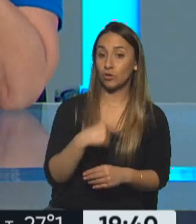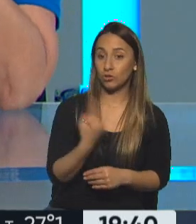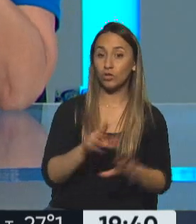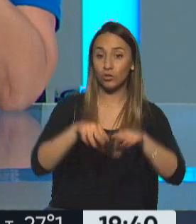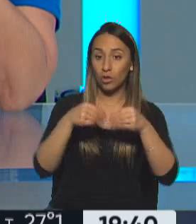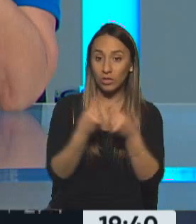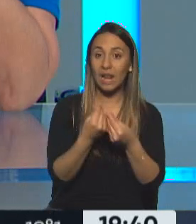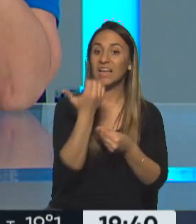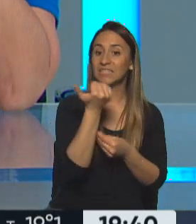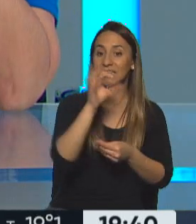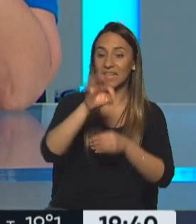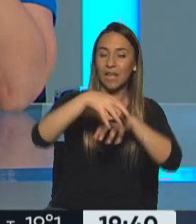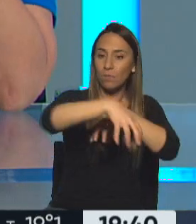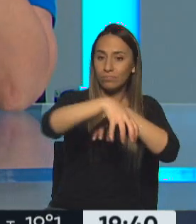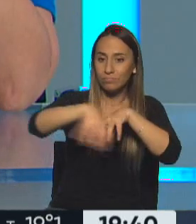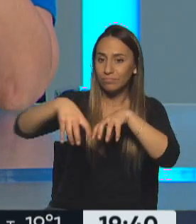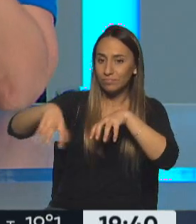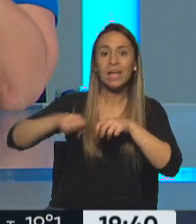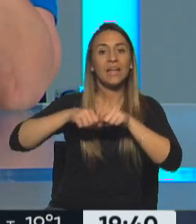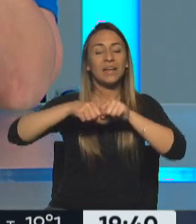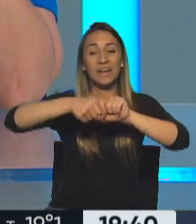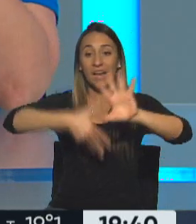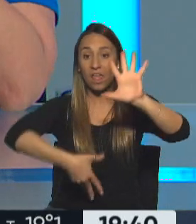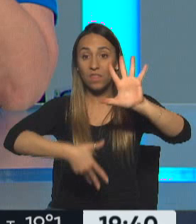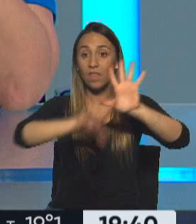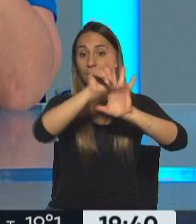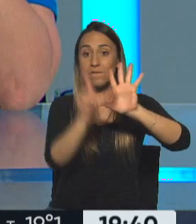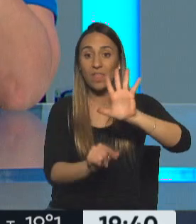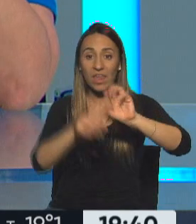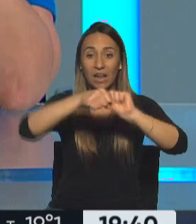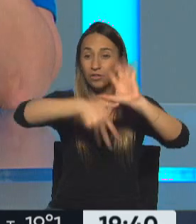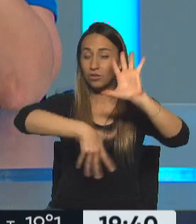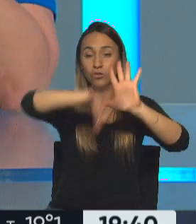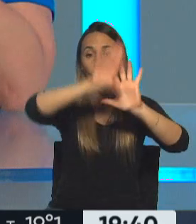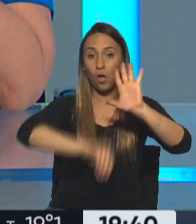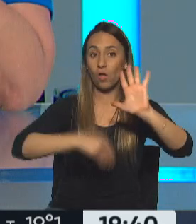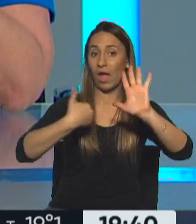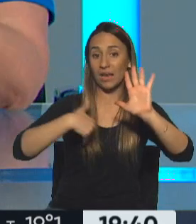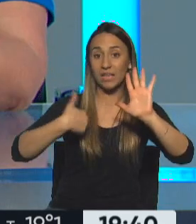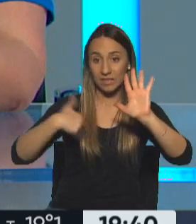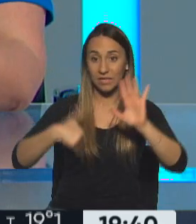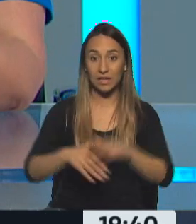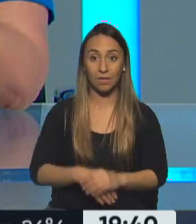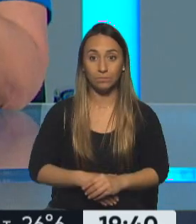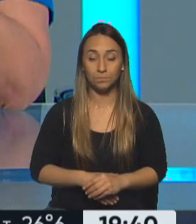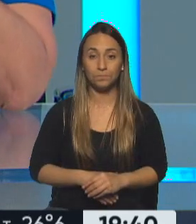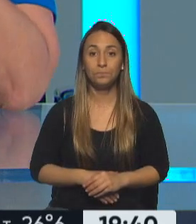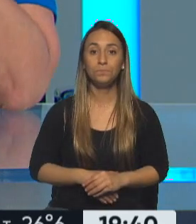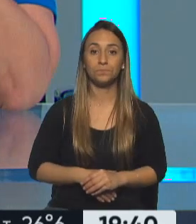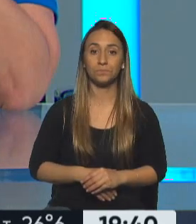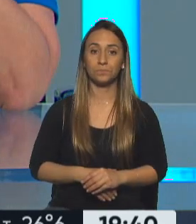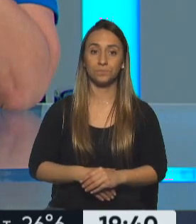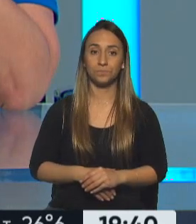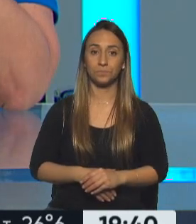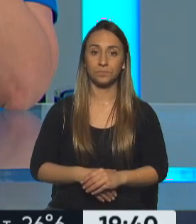de 60 nodos. La red federal está en todo lo que es el país, a lo largo y a lo ancho, 60 en la provincia,